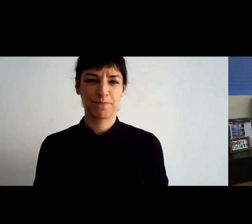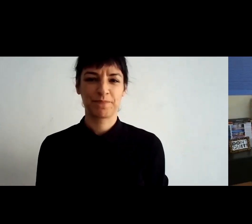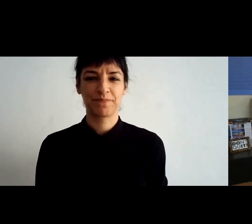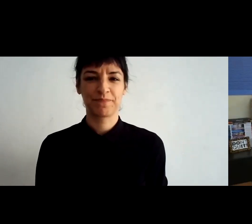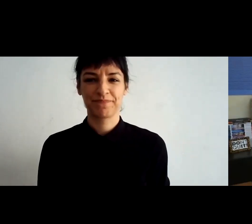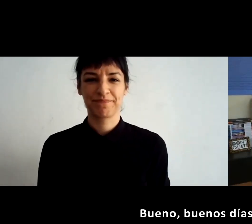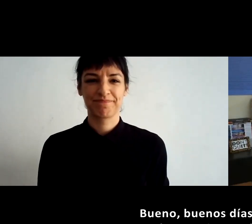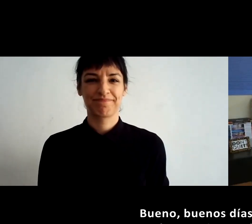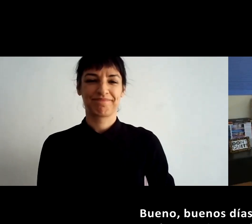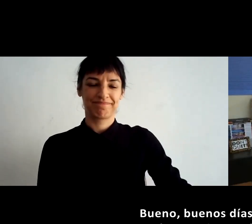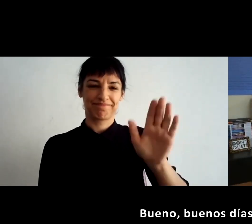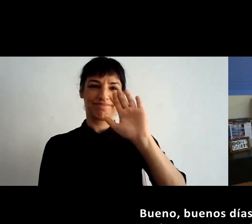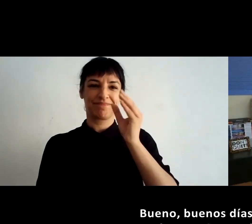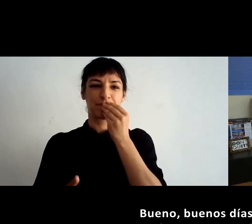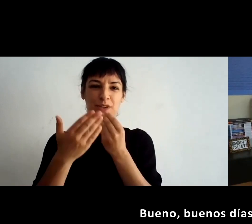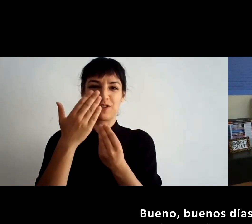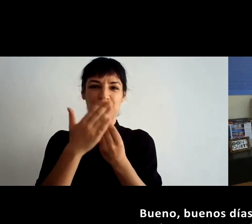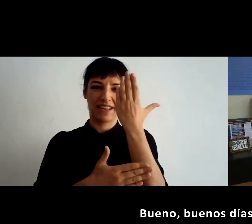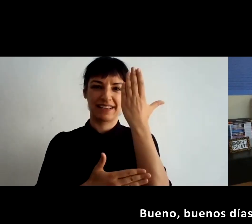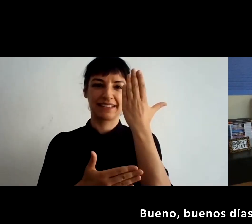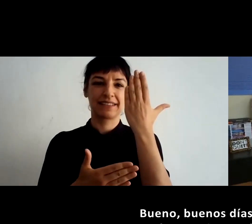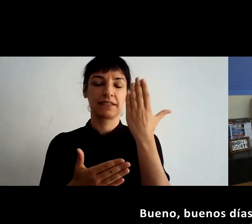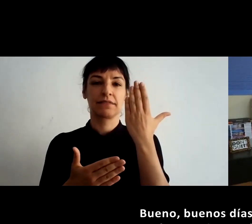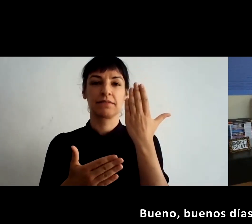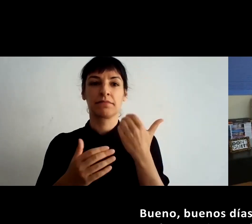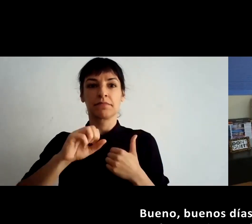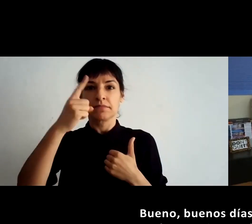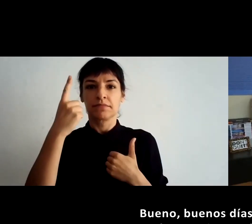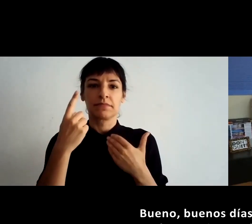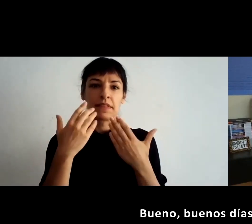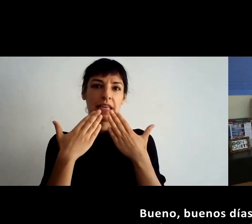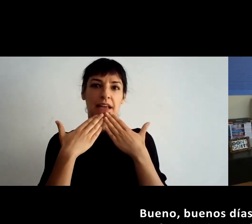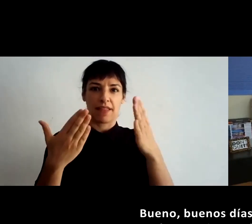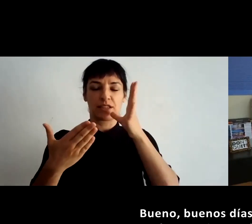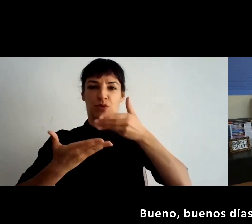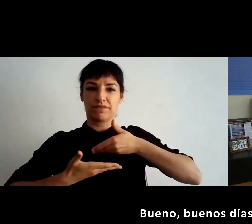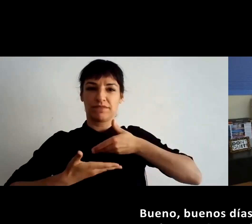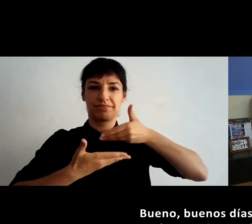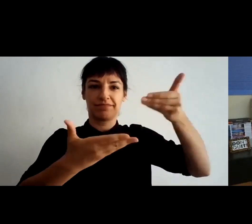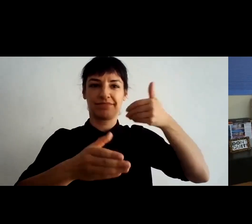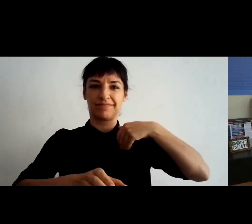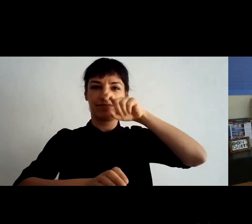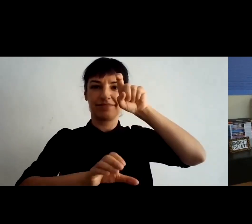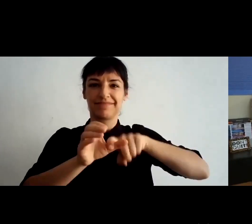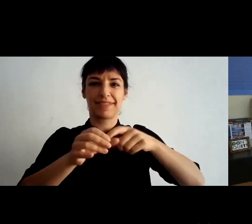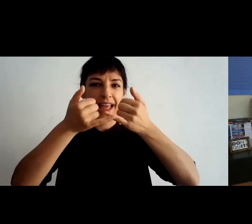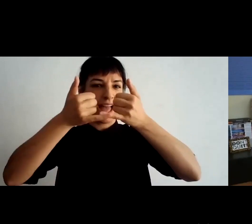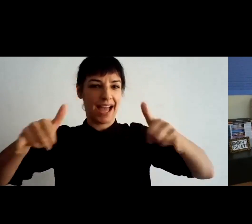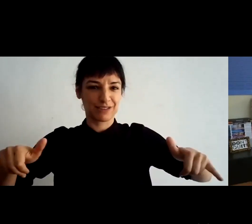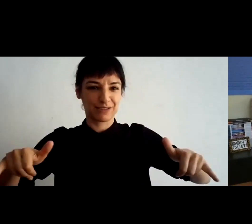Bueno, buenos días. Ante todo, muchas gracias por la invitación a participar en este